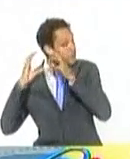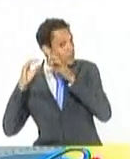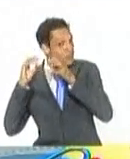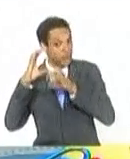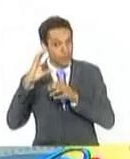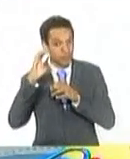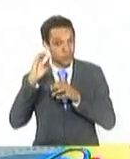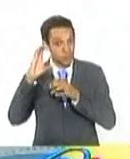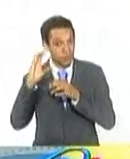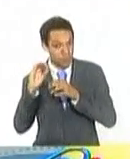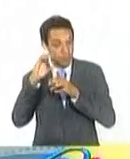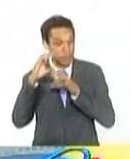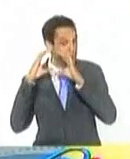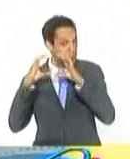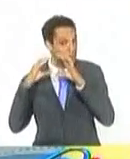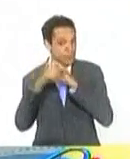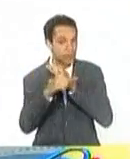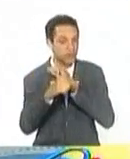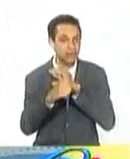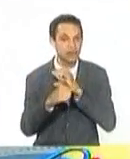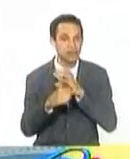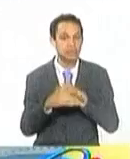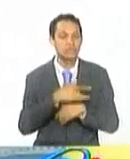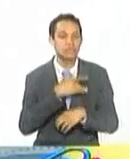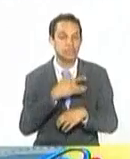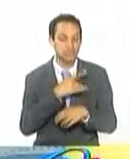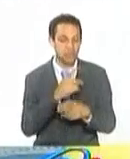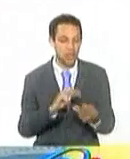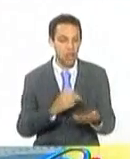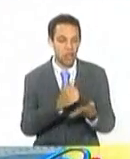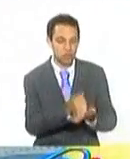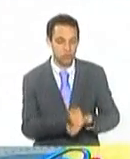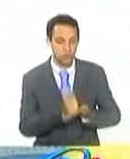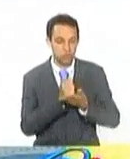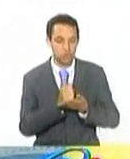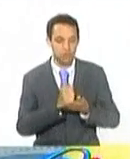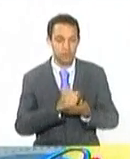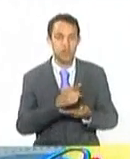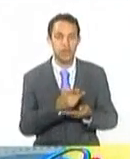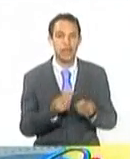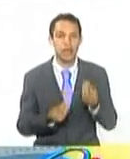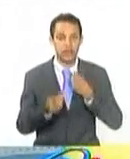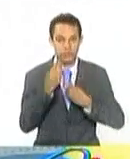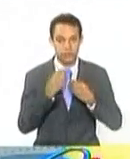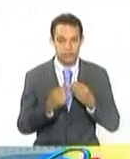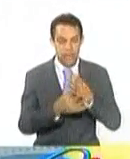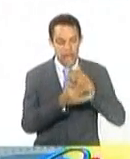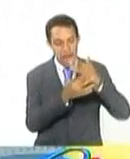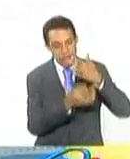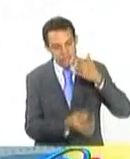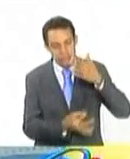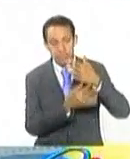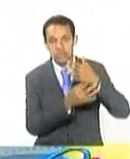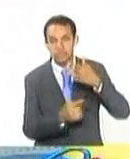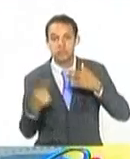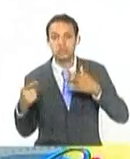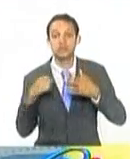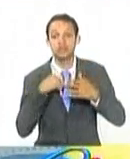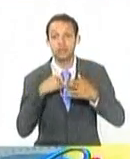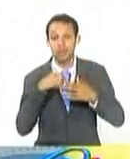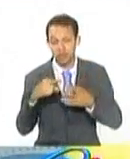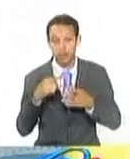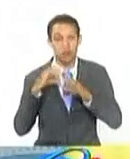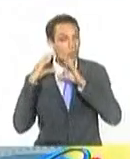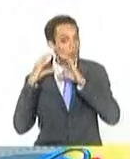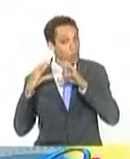en fibra tiene un alto contenido en proteína y tiene un alto contenido en aceites muy importantes para nuestra